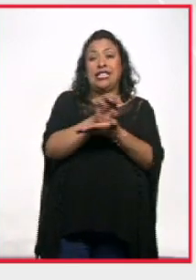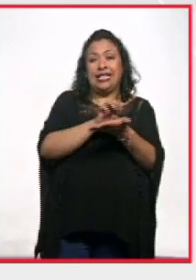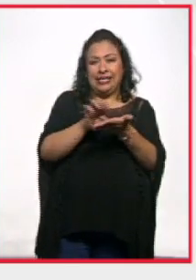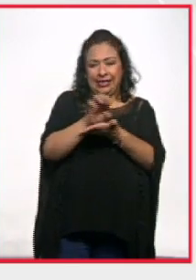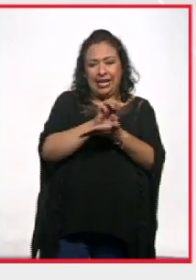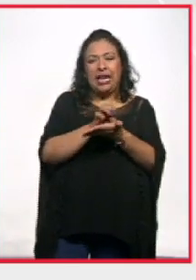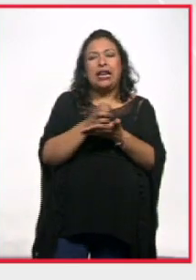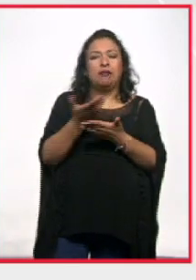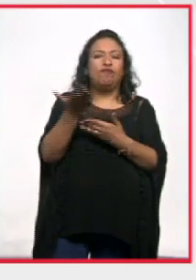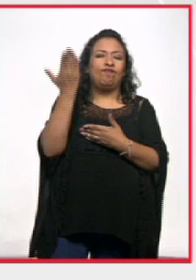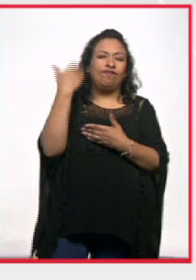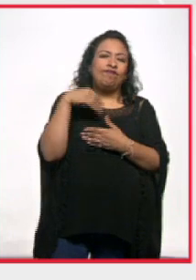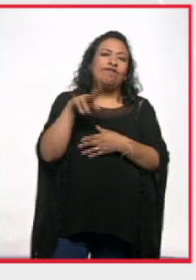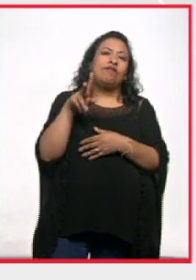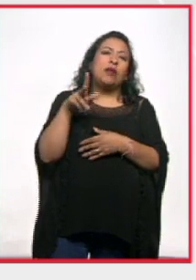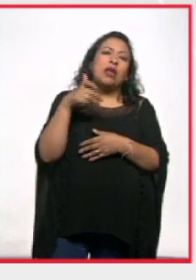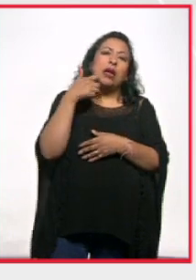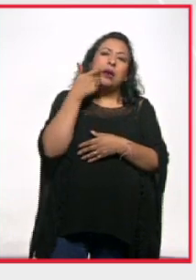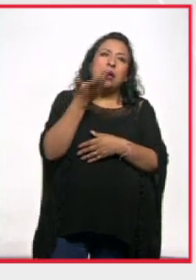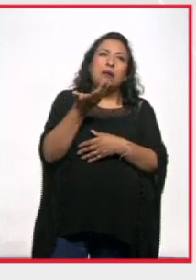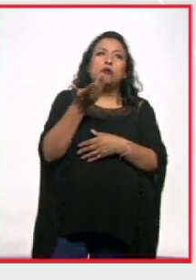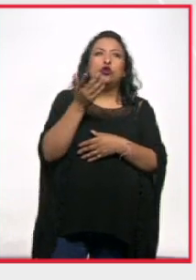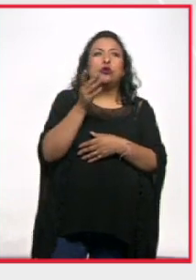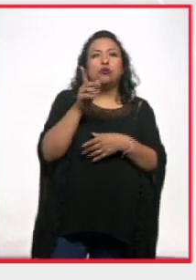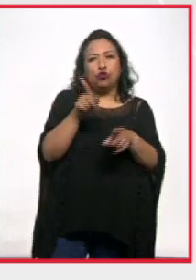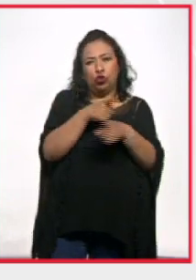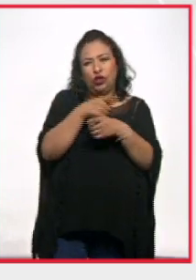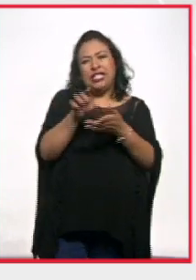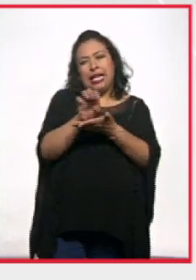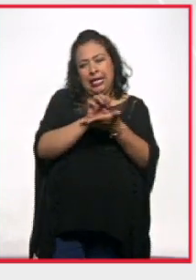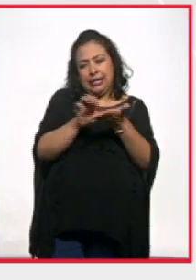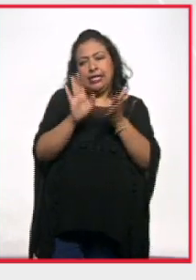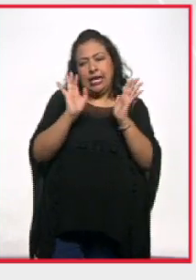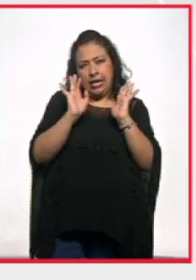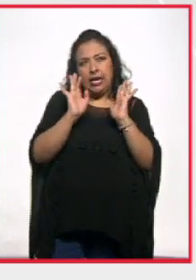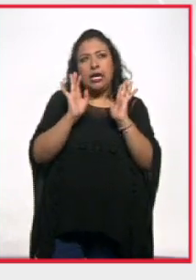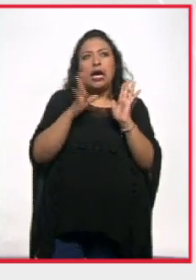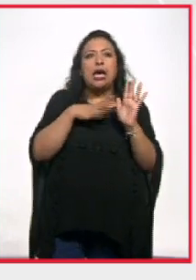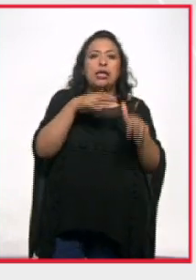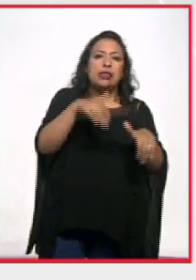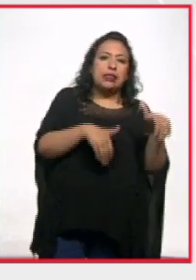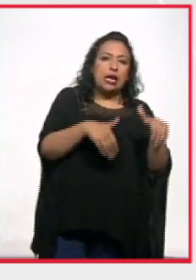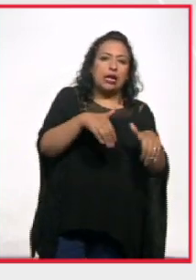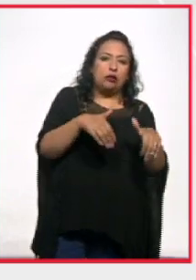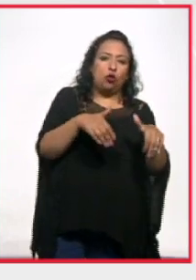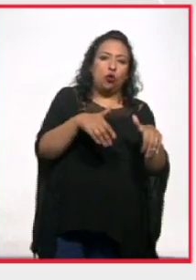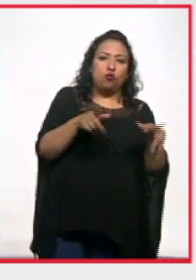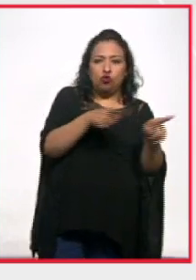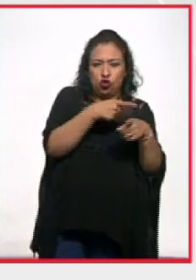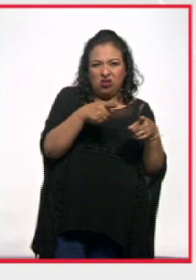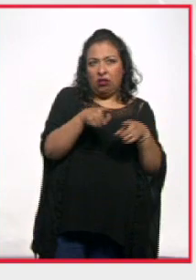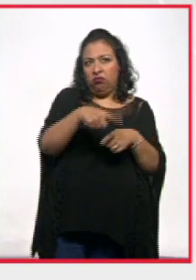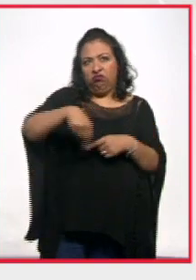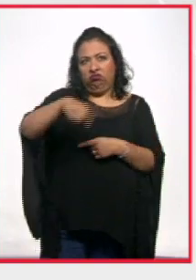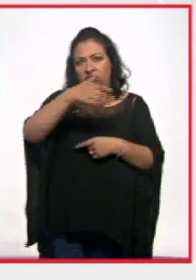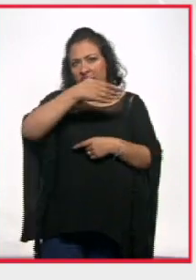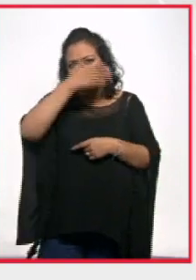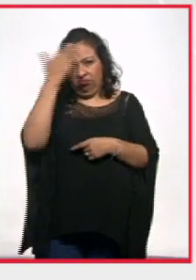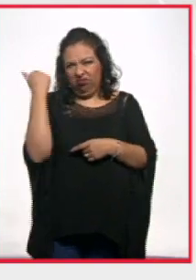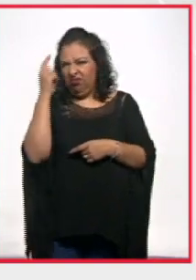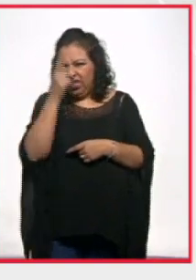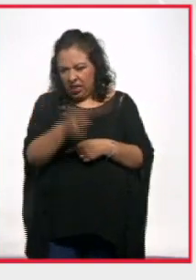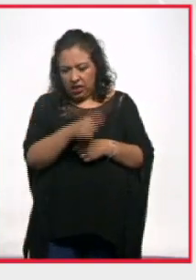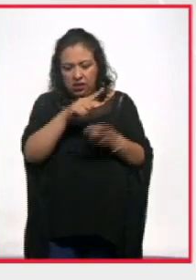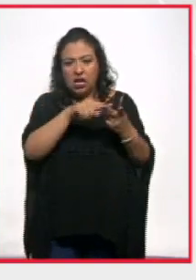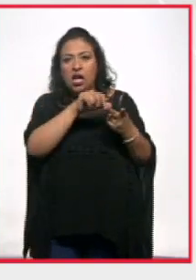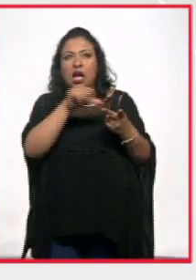fue una apuesta de justamente música escénica, que iba desde el teatro musical, que por supuesto nadie sabe de qué se